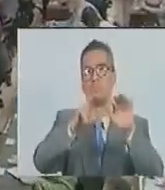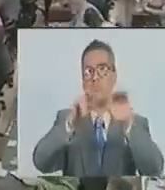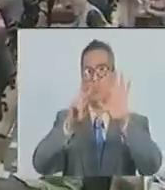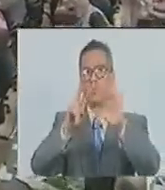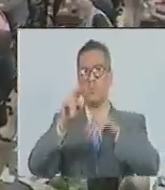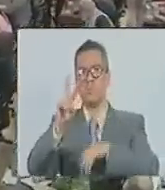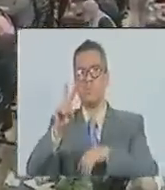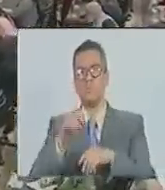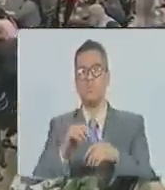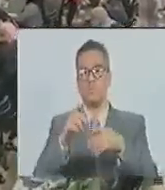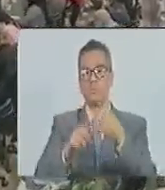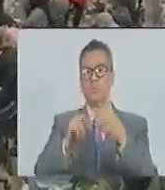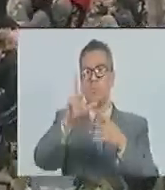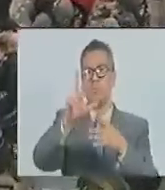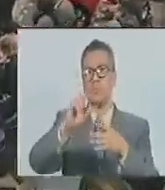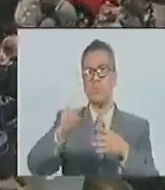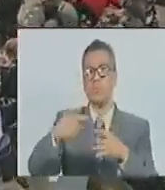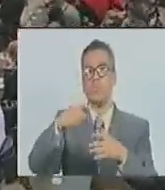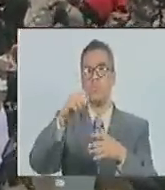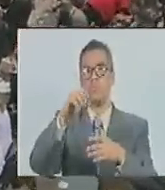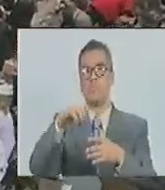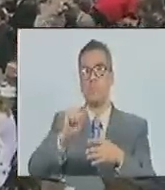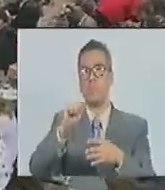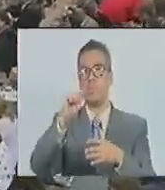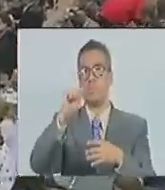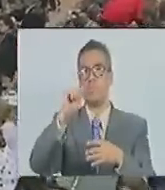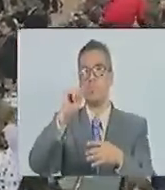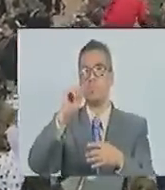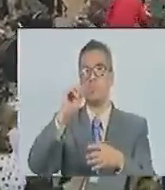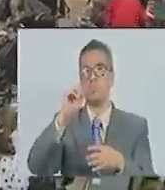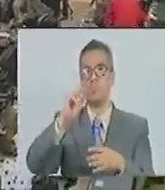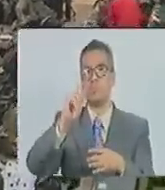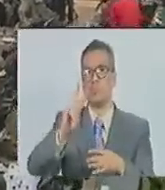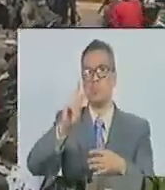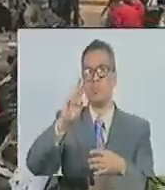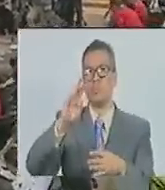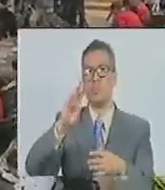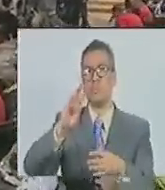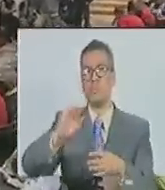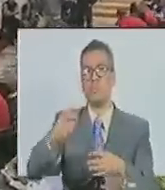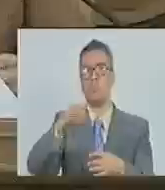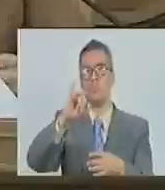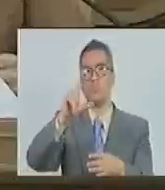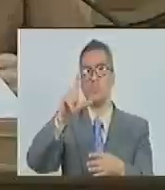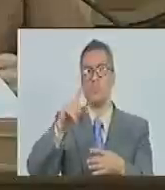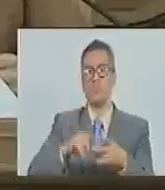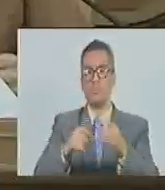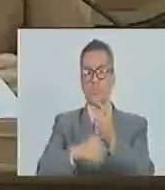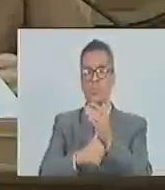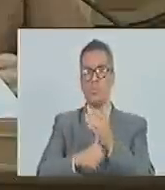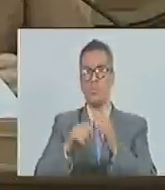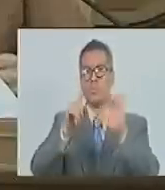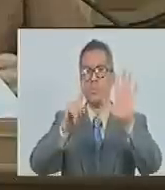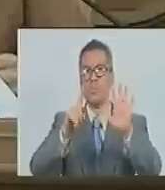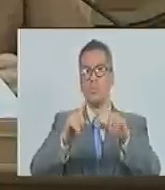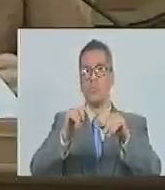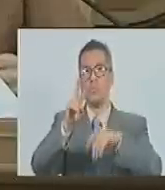18094872. 3. Gustavo Adolfo Vizcaíno Gil, cédula identidad